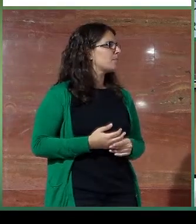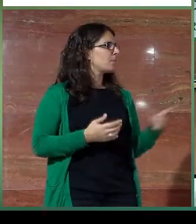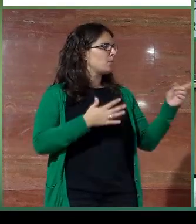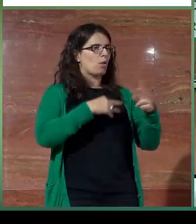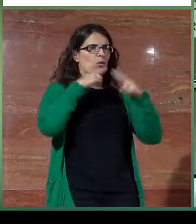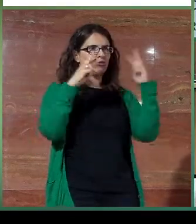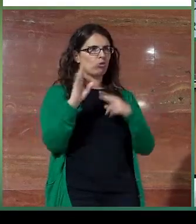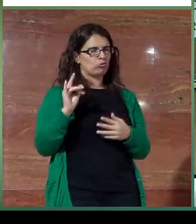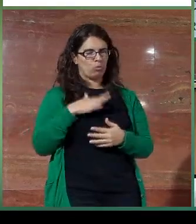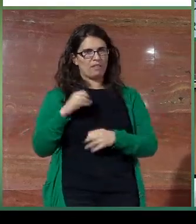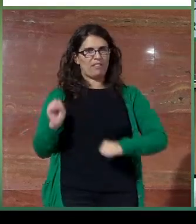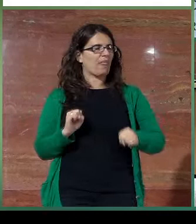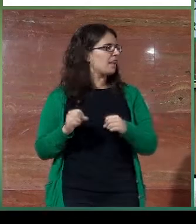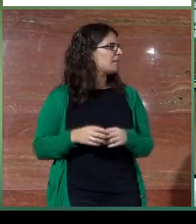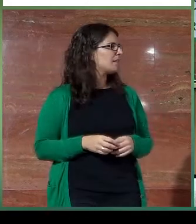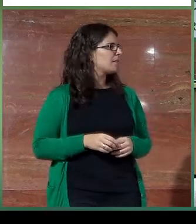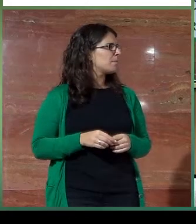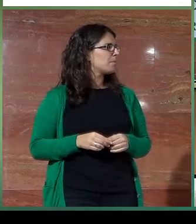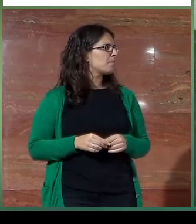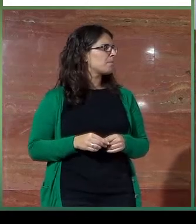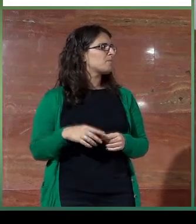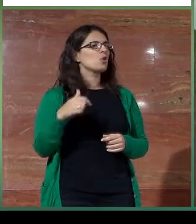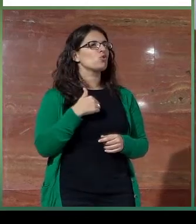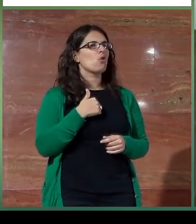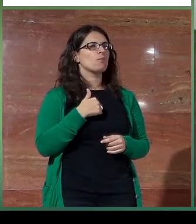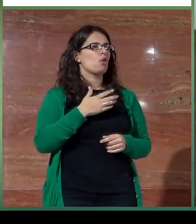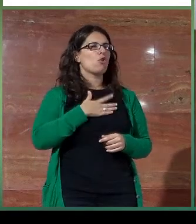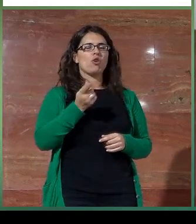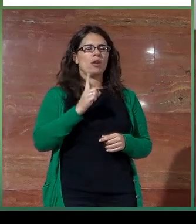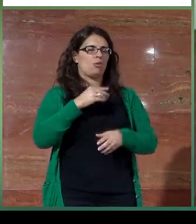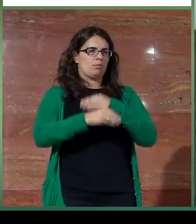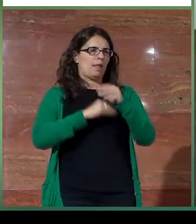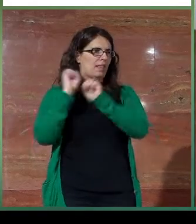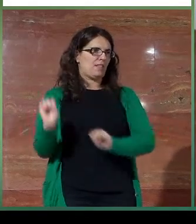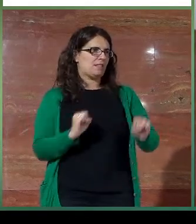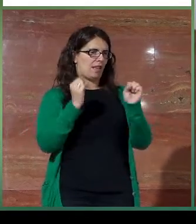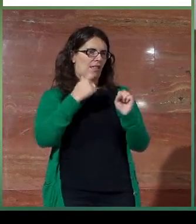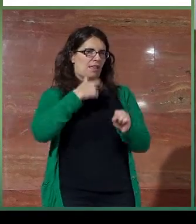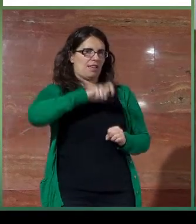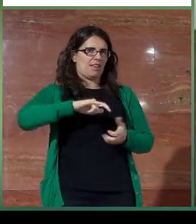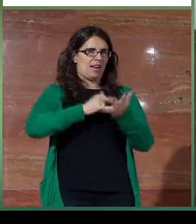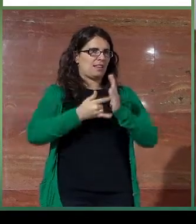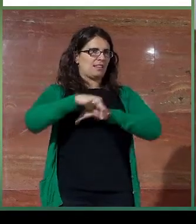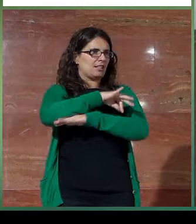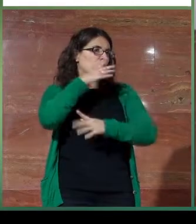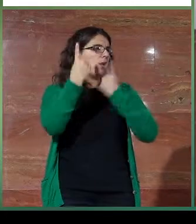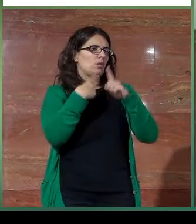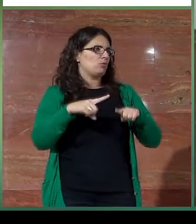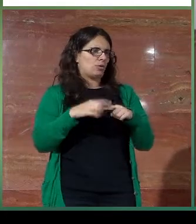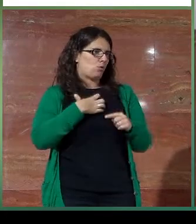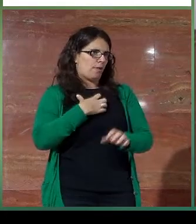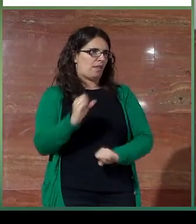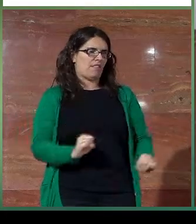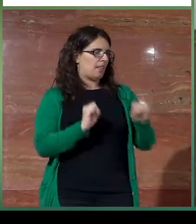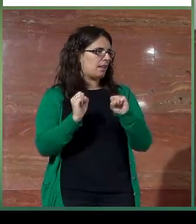puedes defenderte. Yo no quiero hacer para nada una defensa corporativa porque no hay cosas que son indefendibles.